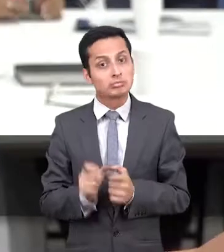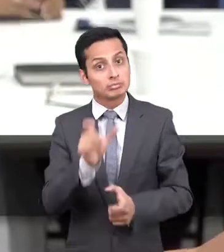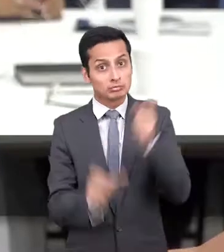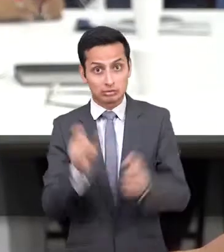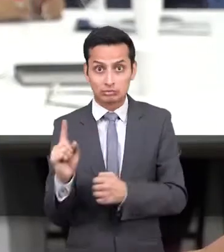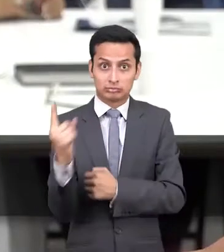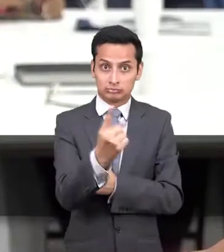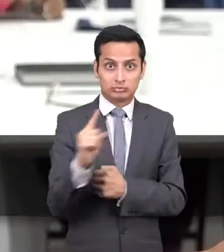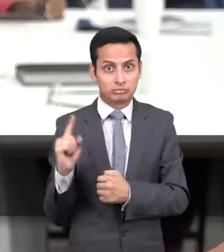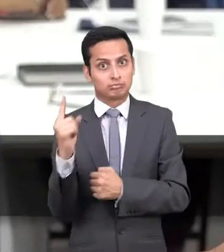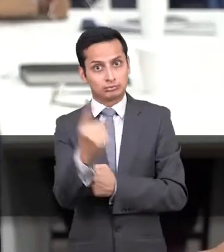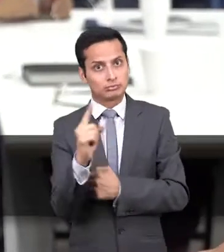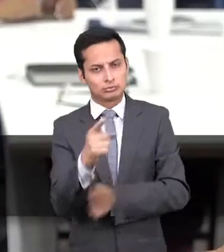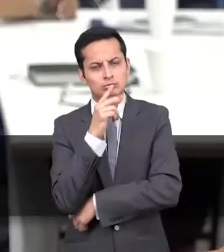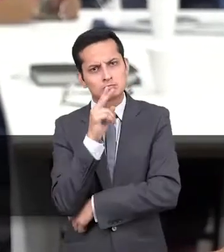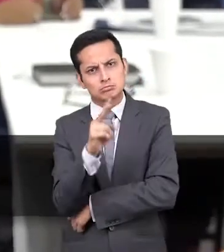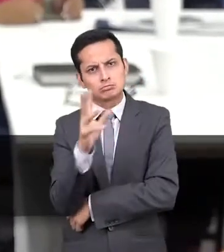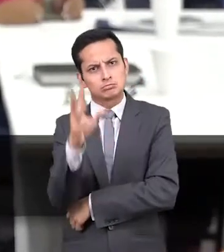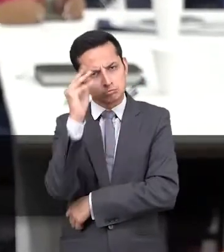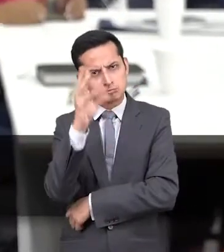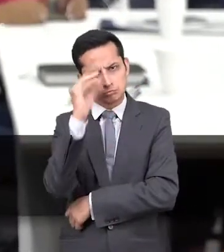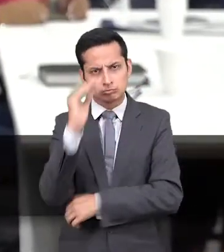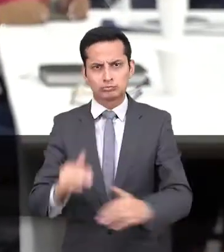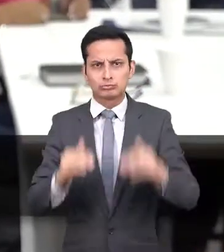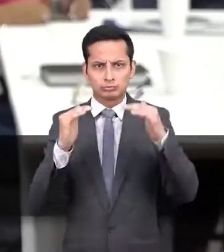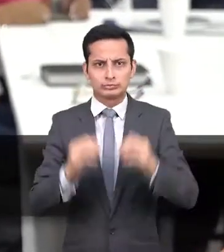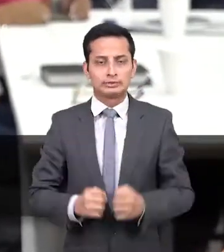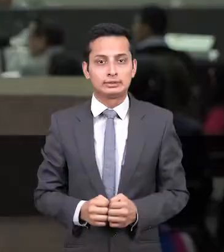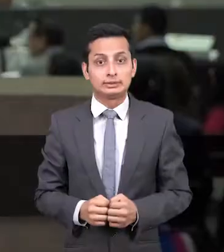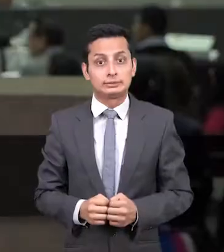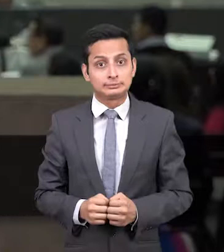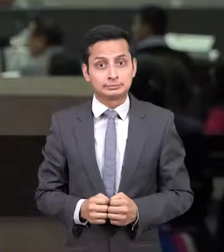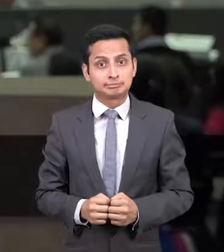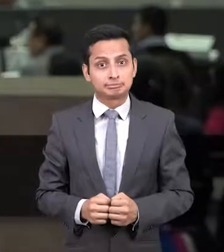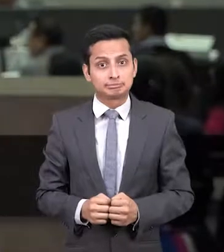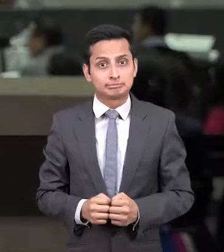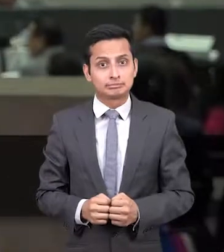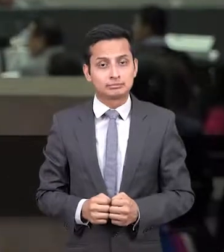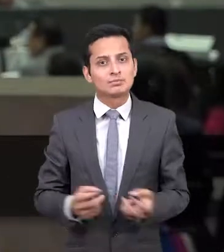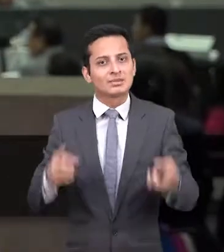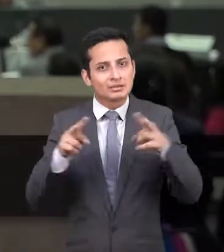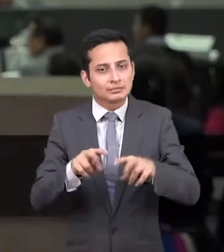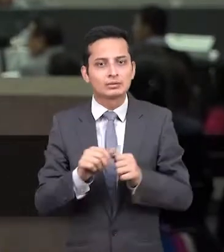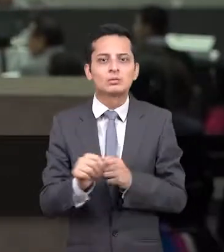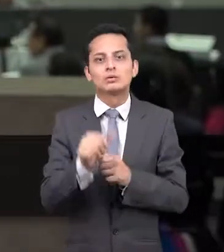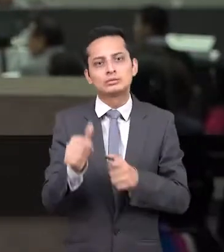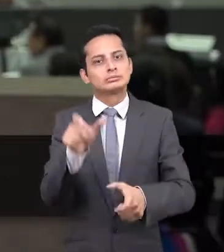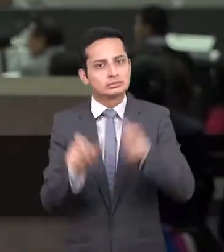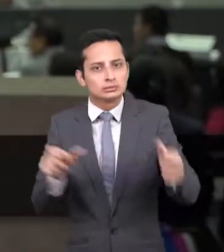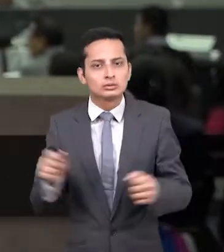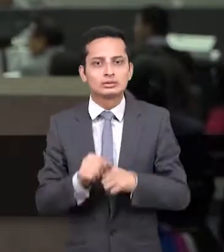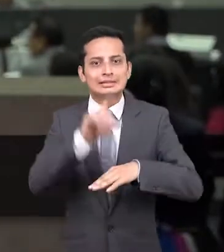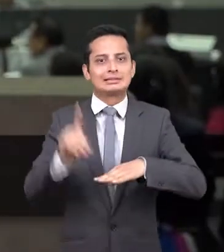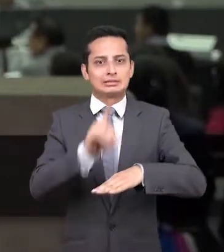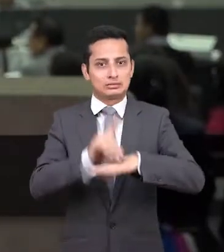las exposiciones que nos dieron que superaron las expectativas el llamado que se hace a las contrapartes